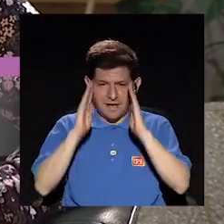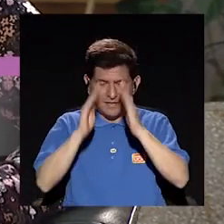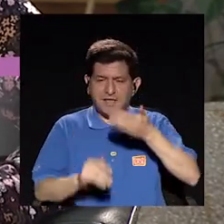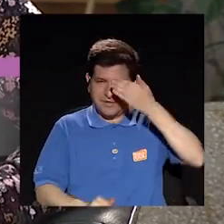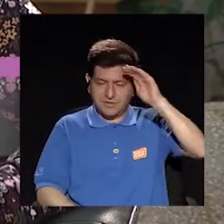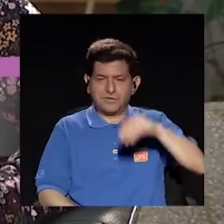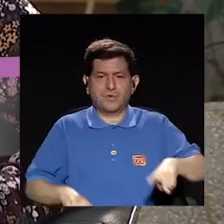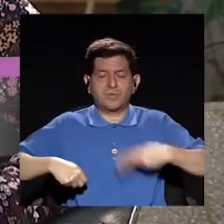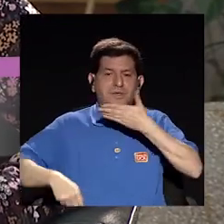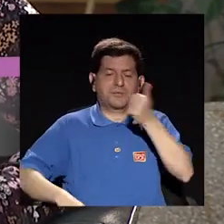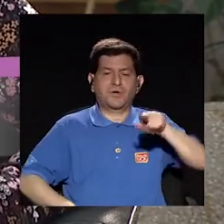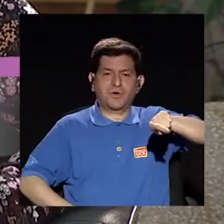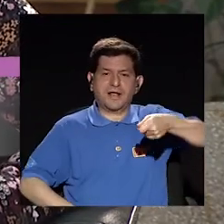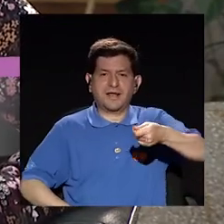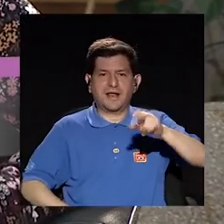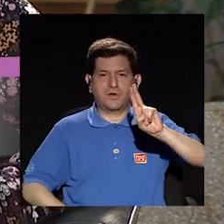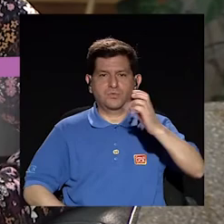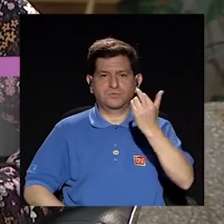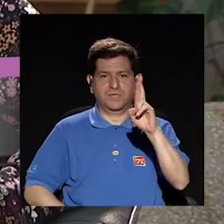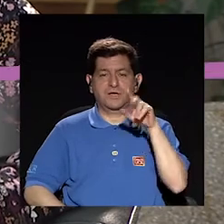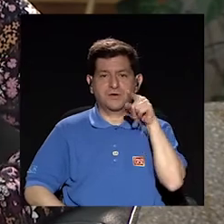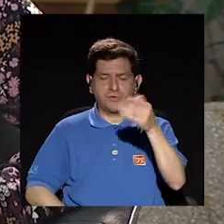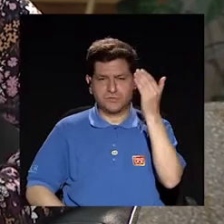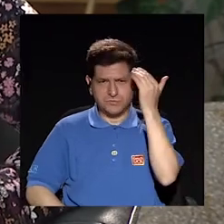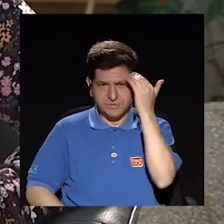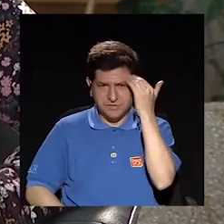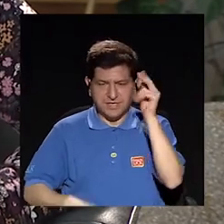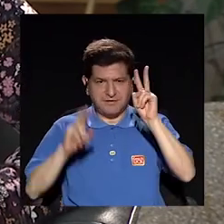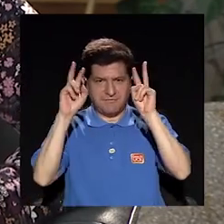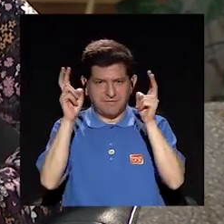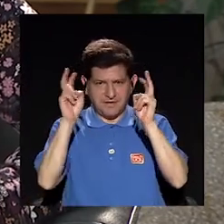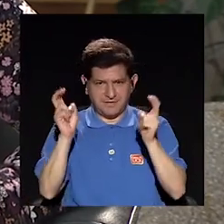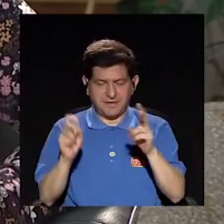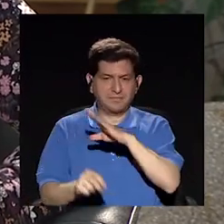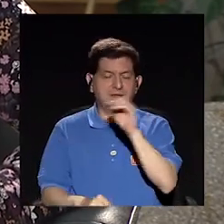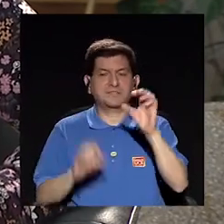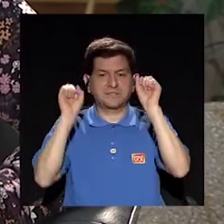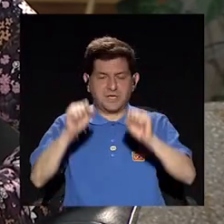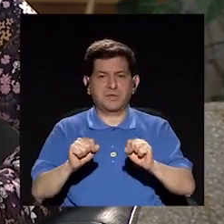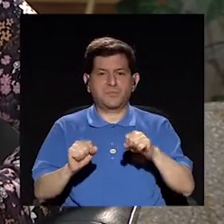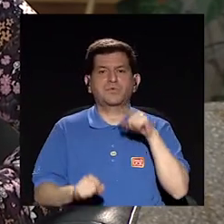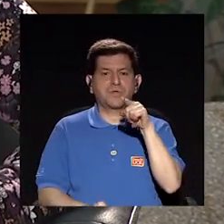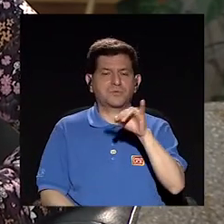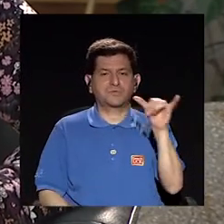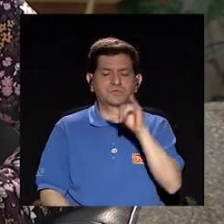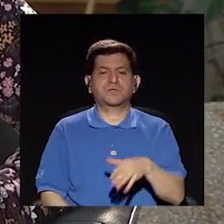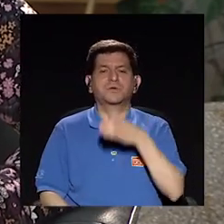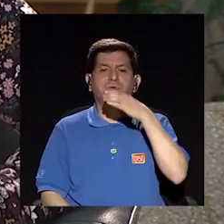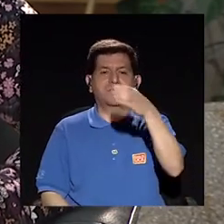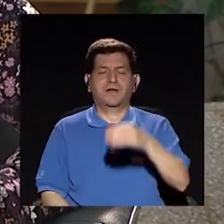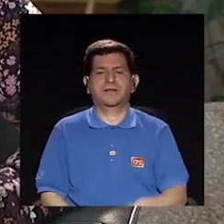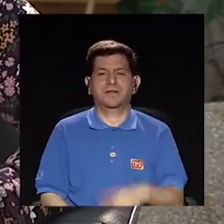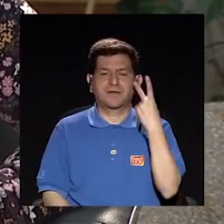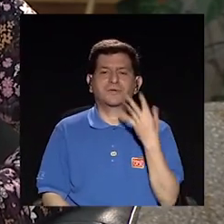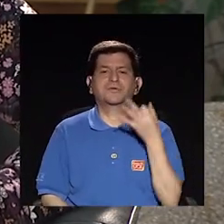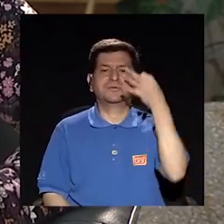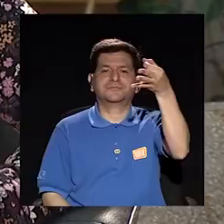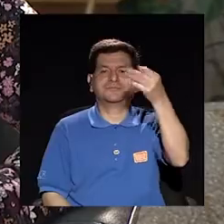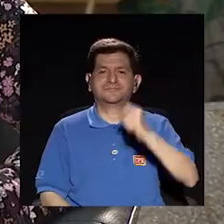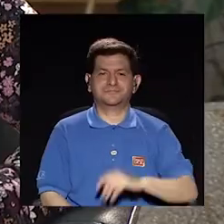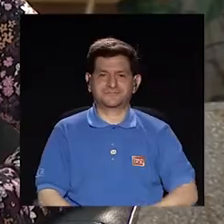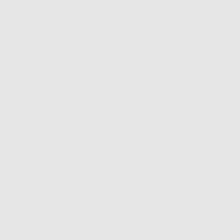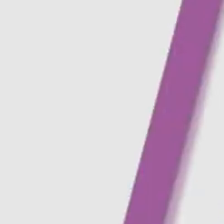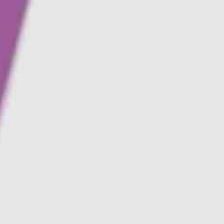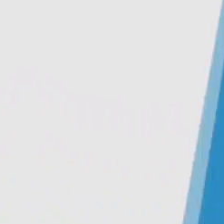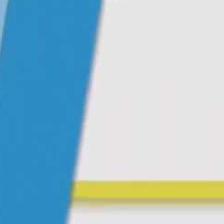Facebook en Vivir Mejor Canal UCR para que estén enterados de los temas o para que puedan hacernos sugerencias. Hasta pronto.